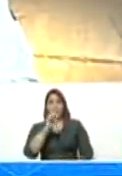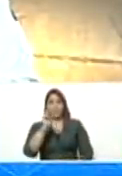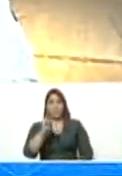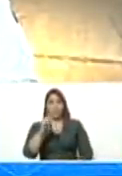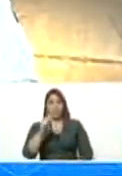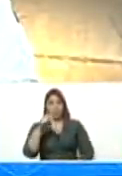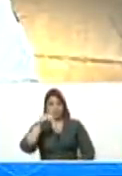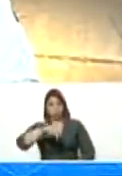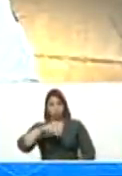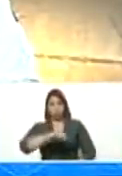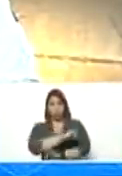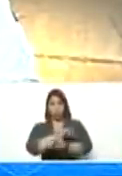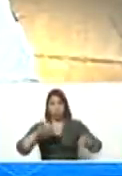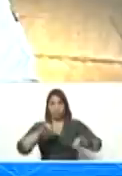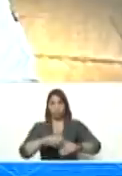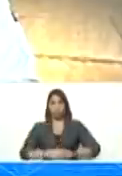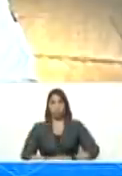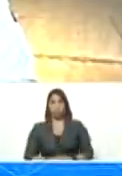partir de hoy.